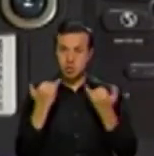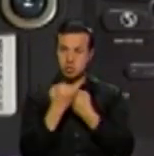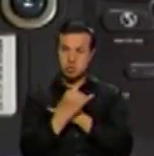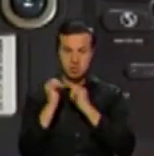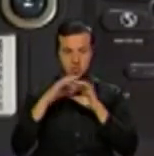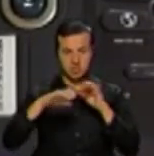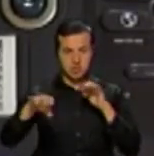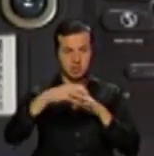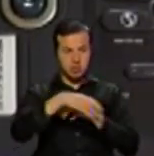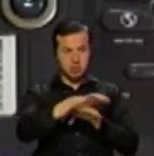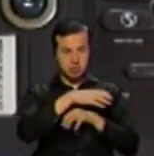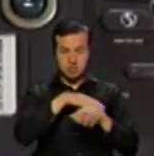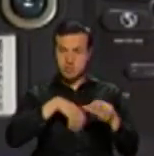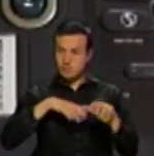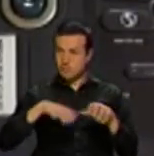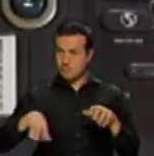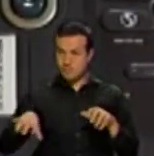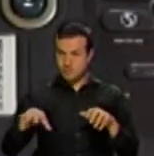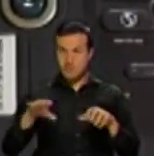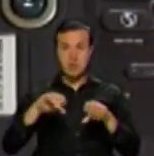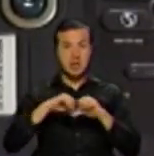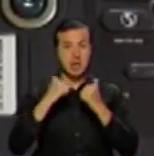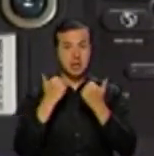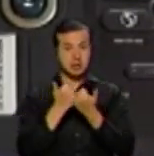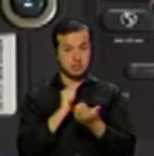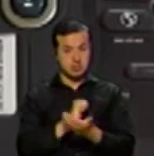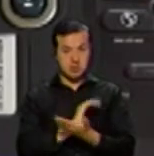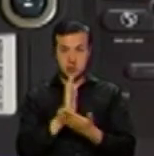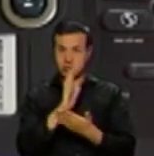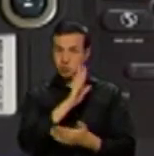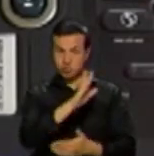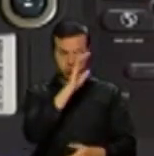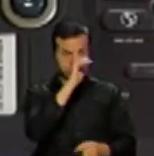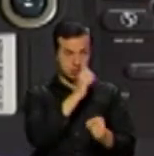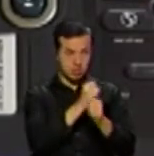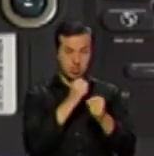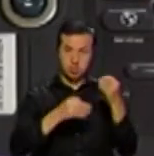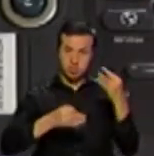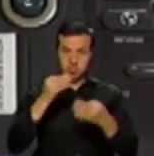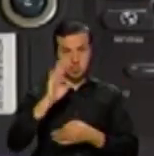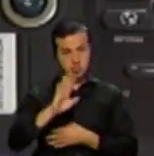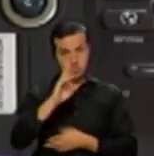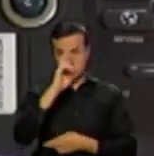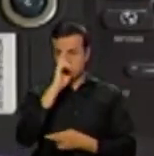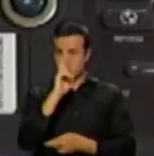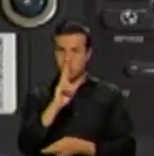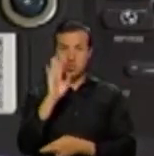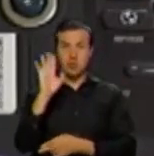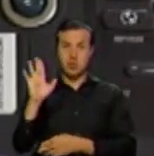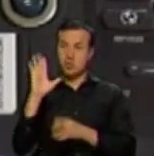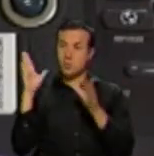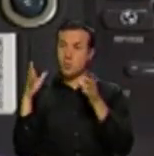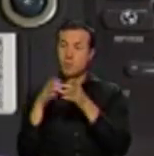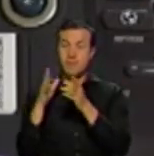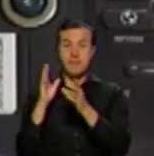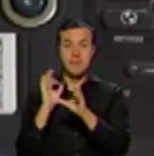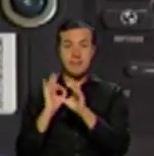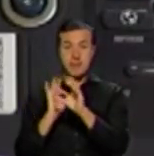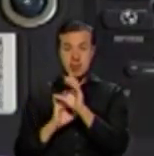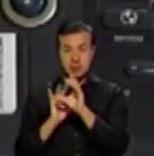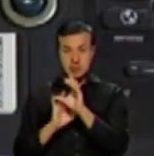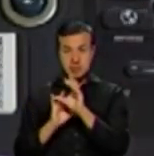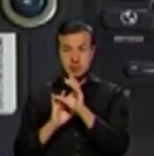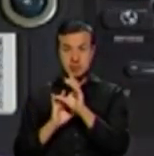independencia de cada una de las funciones. La Asamblea trabaja por su lado, la justicia por el suyo, la participación ciudadana por otro